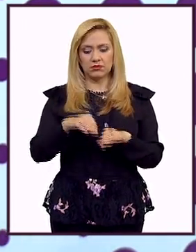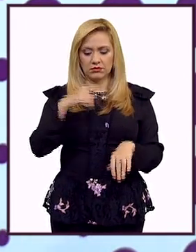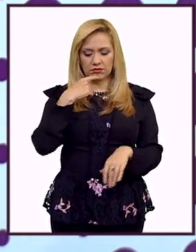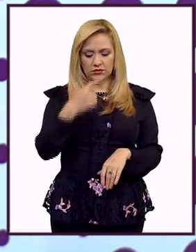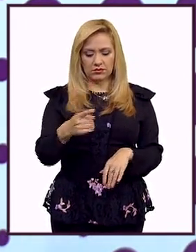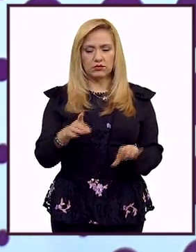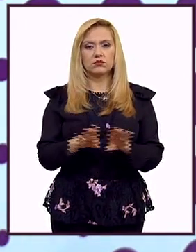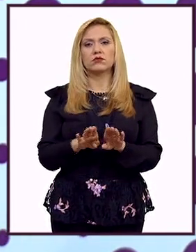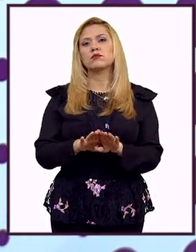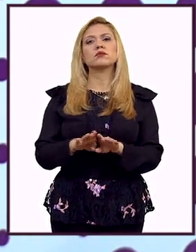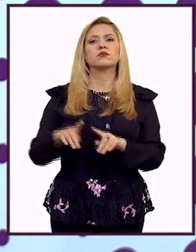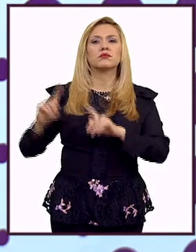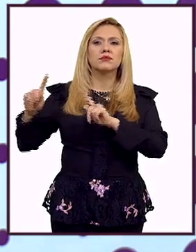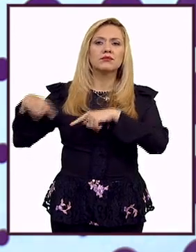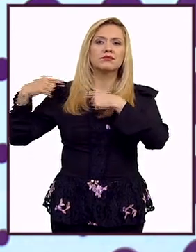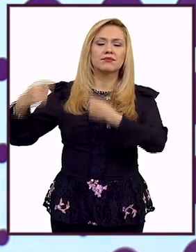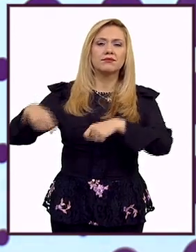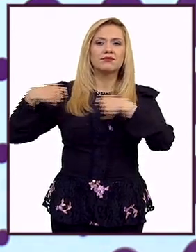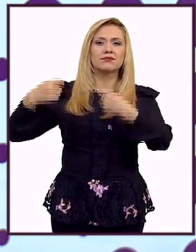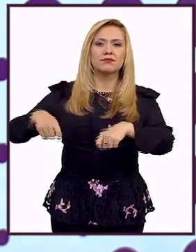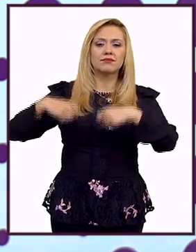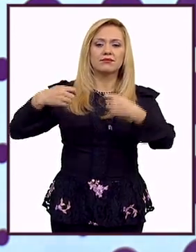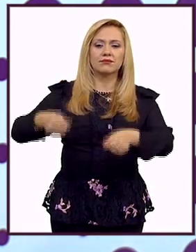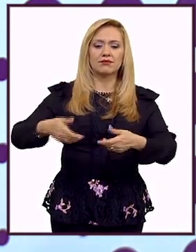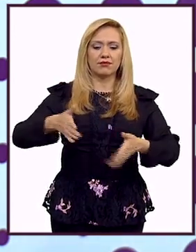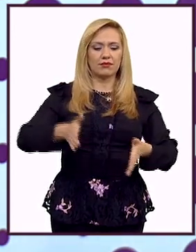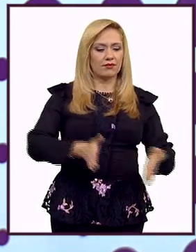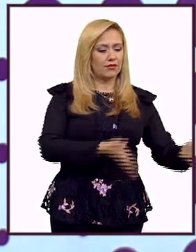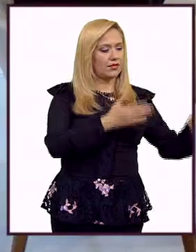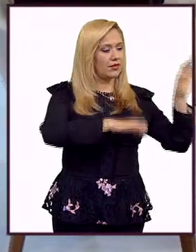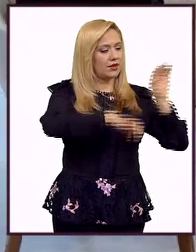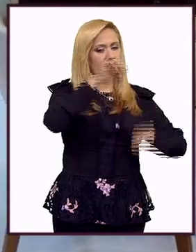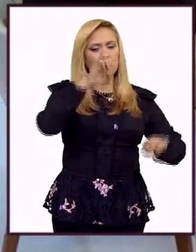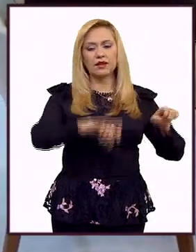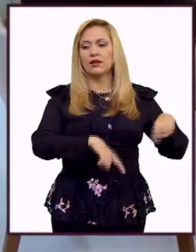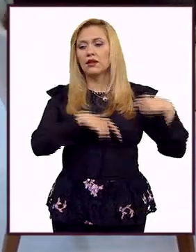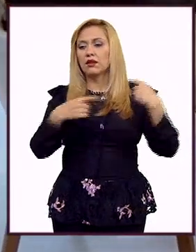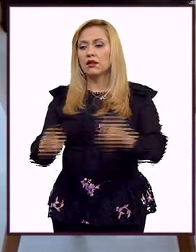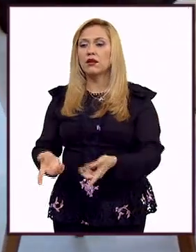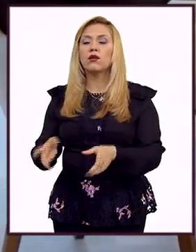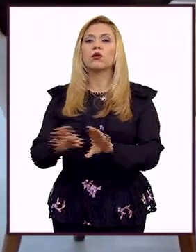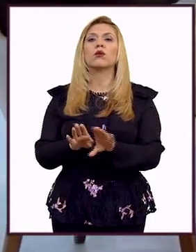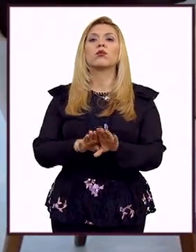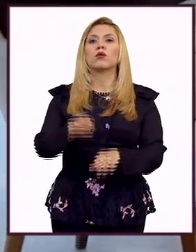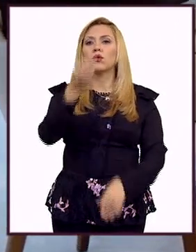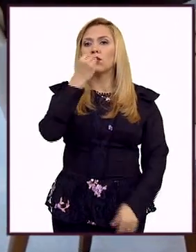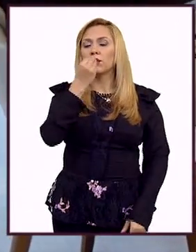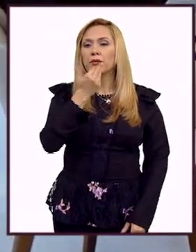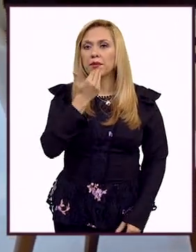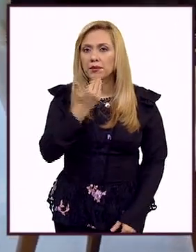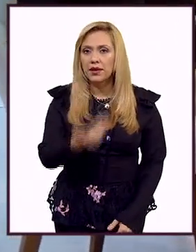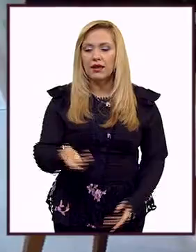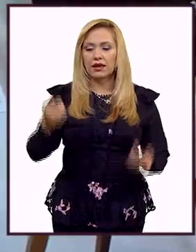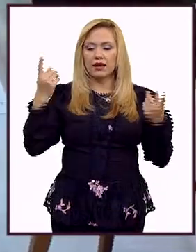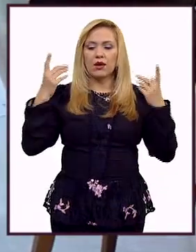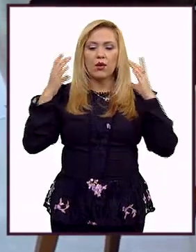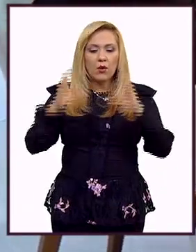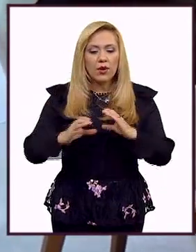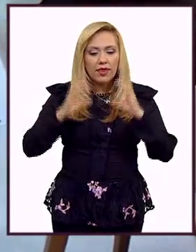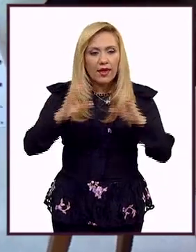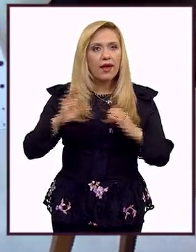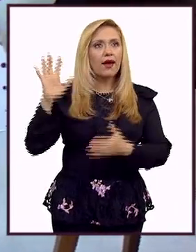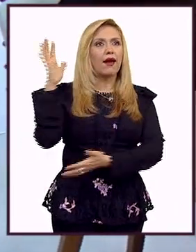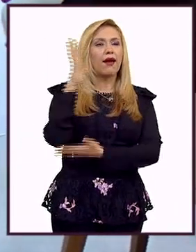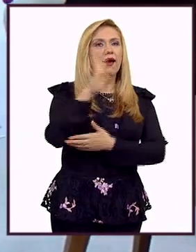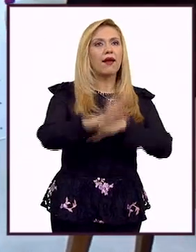relevo generacional, de la sostenibilidad de los sistemas productivos, de la alimentación adecuada, del cuidado de los recursos